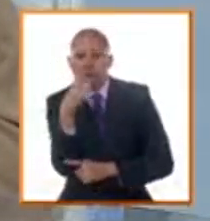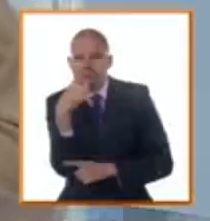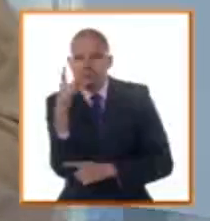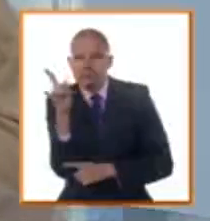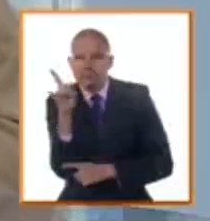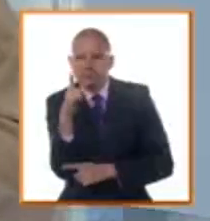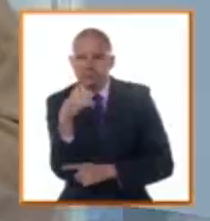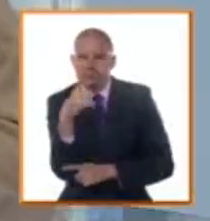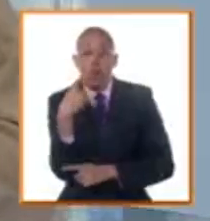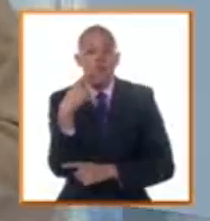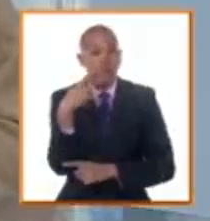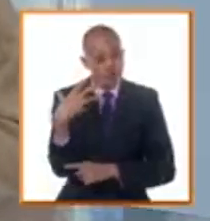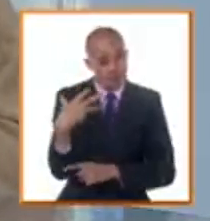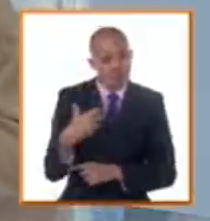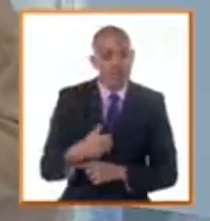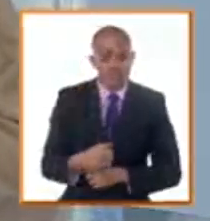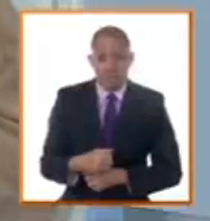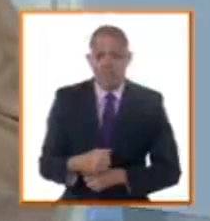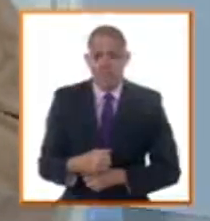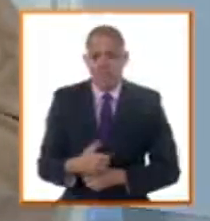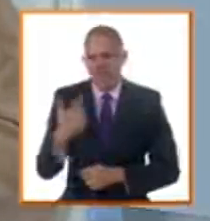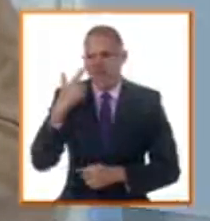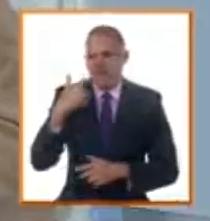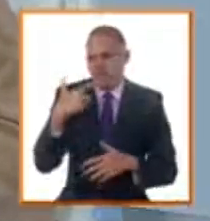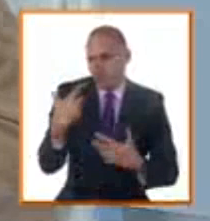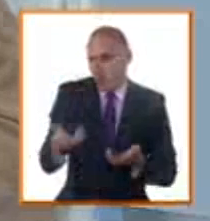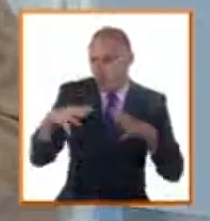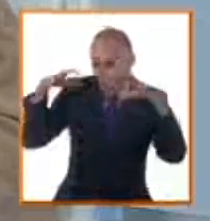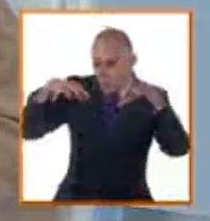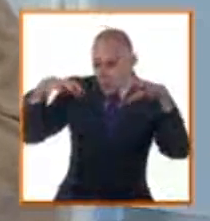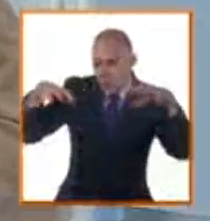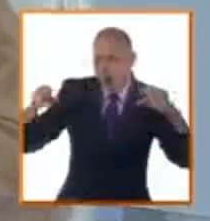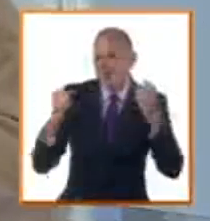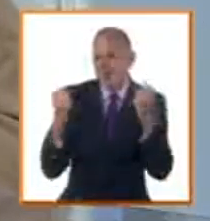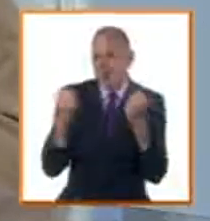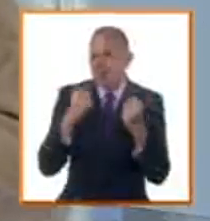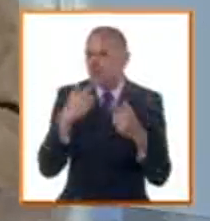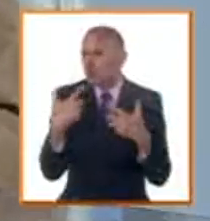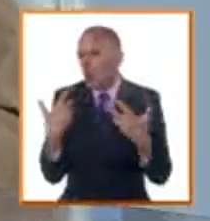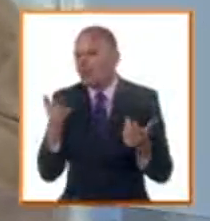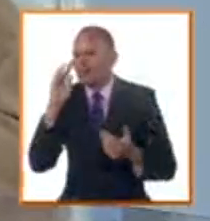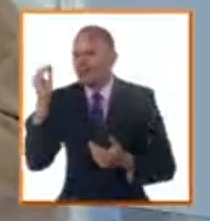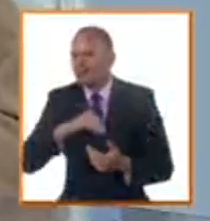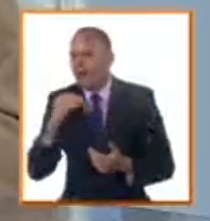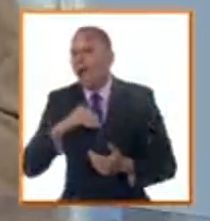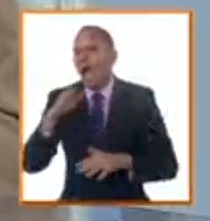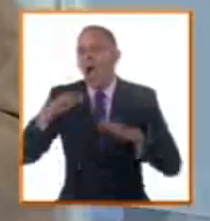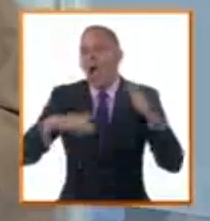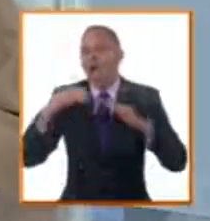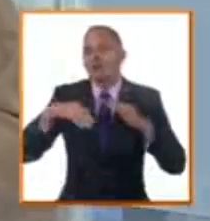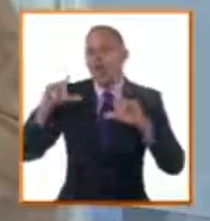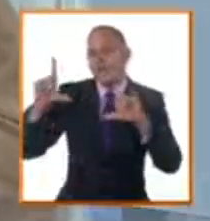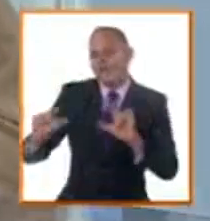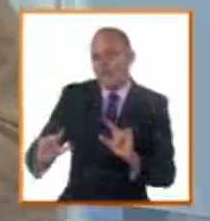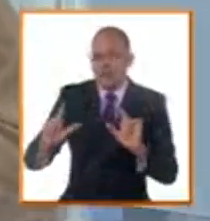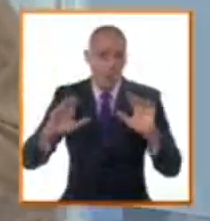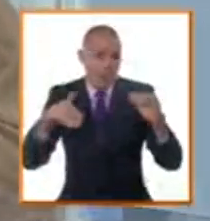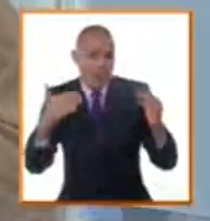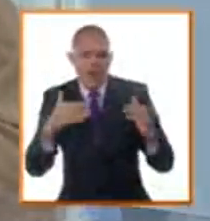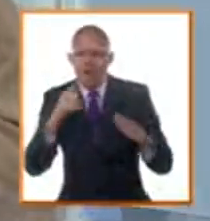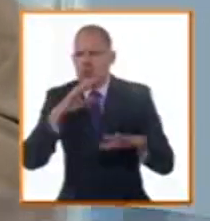radares meteorológicos, exactamente, para ver las áreas de lluvias más fuertes, dónde van siendo más intensas, dónde va disminuyendo, un área que se va